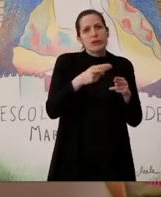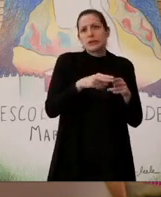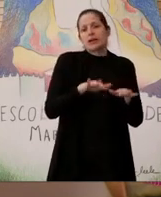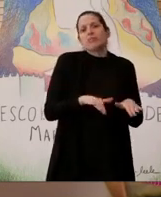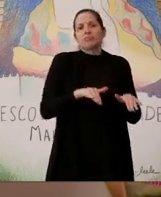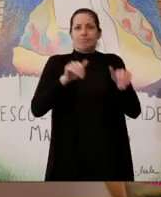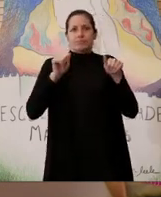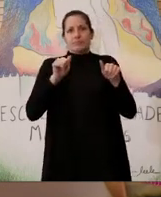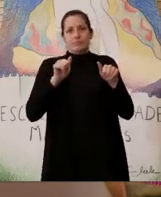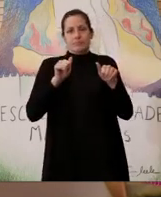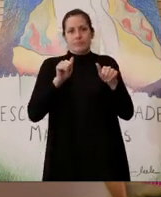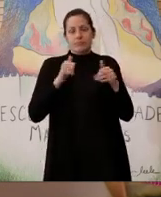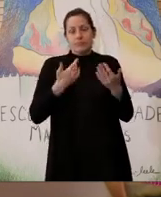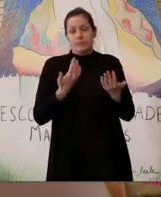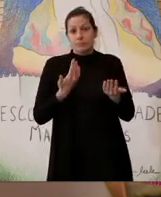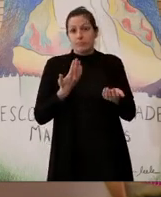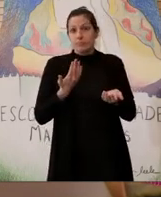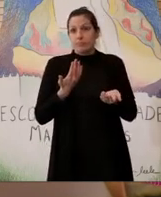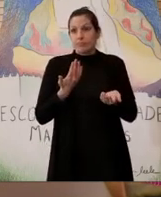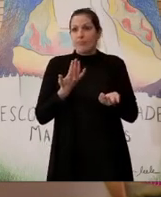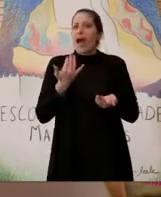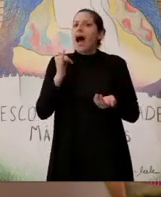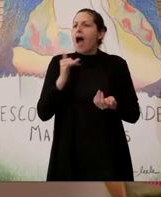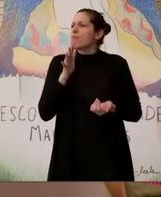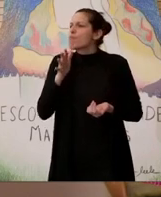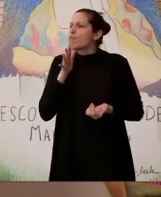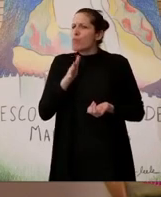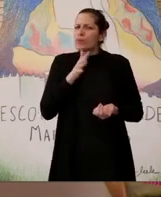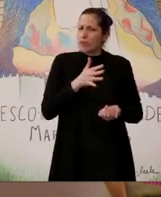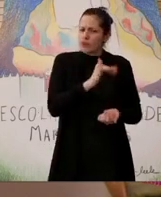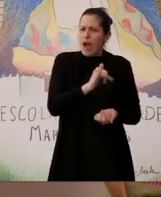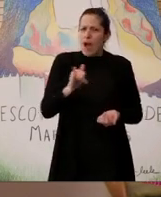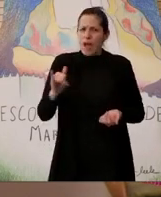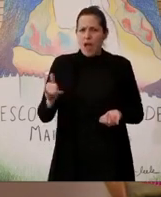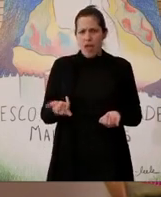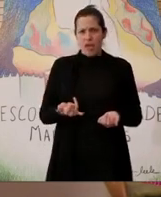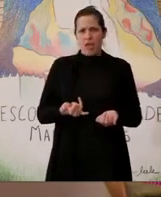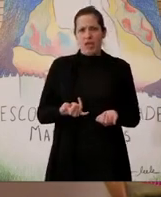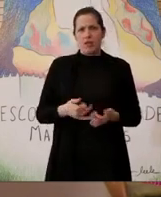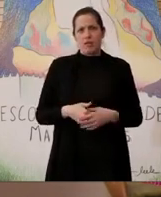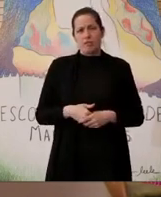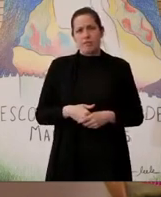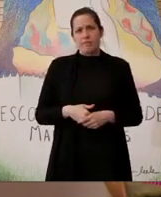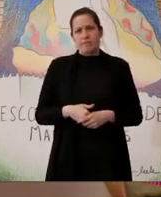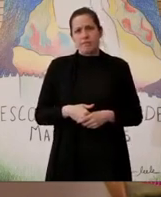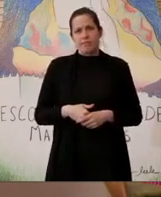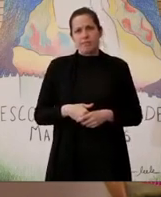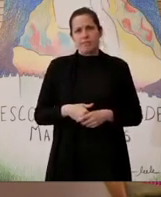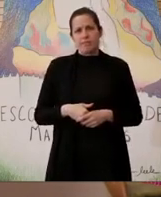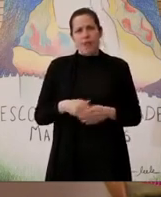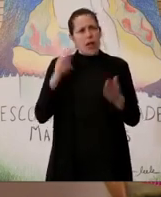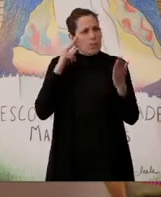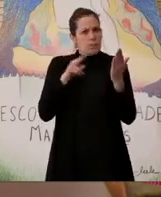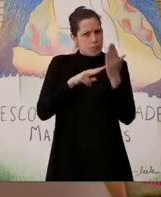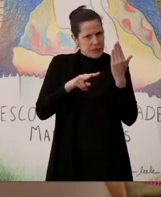razón hay Razos invisibles a redes informales de poder masculino no son tan invisibles Son